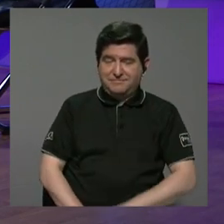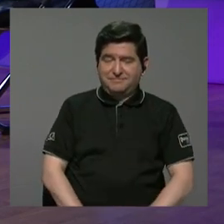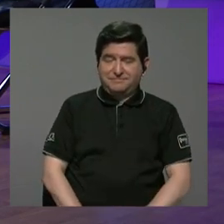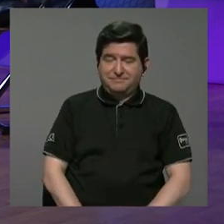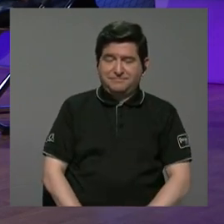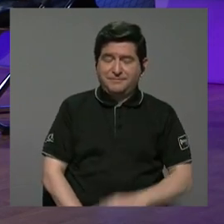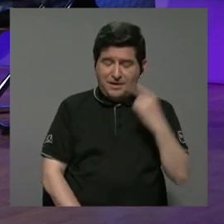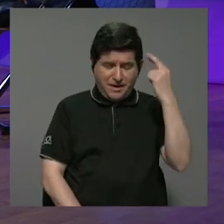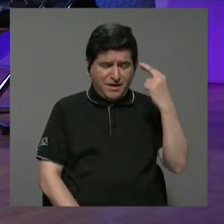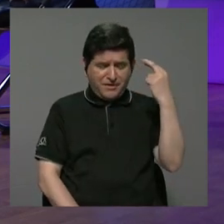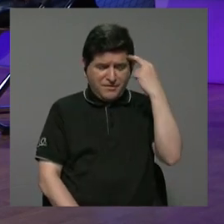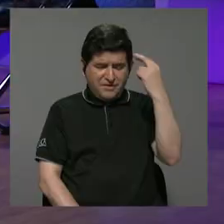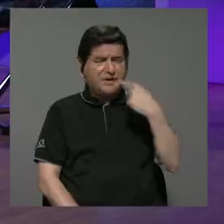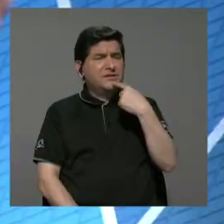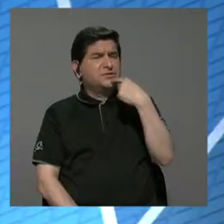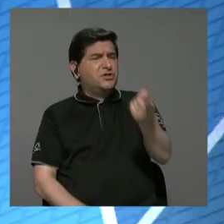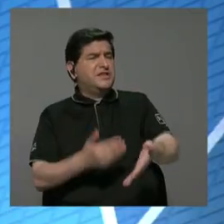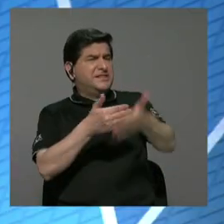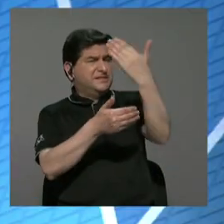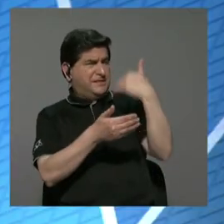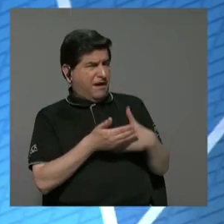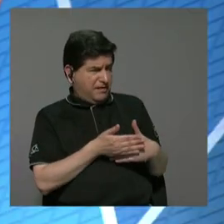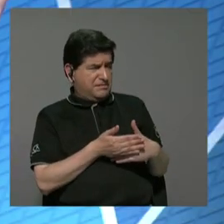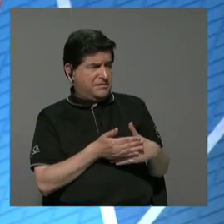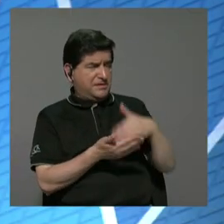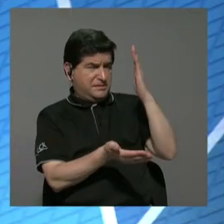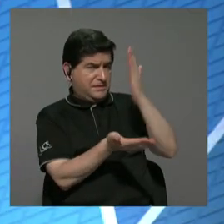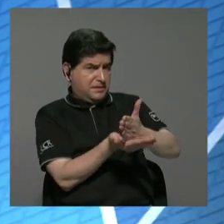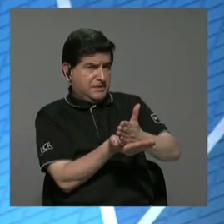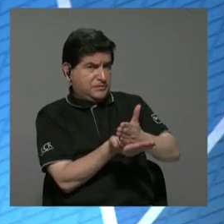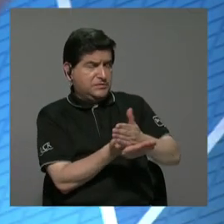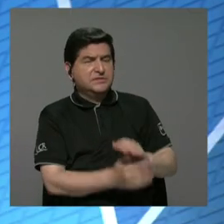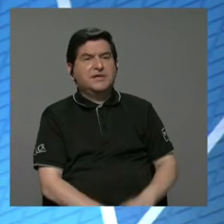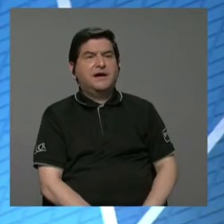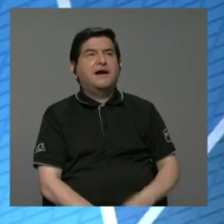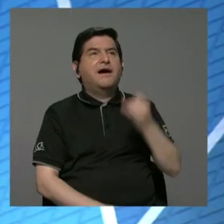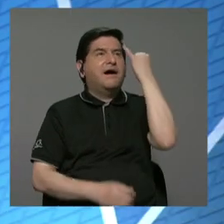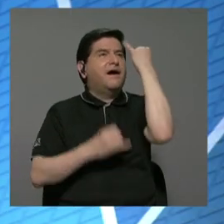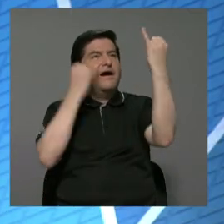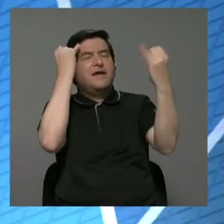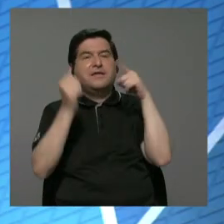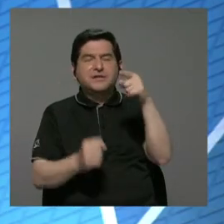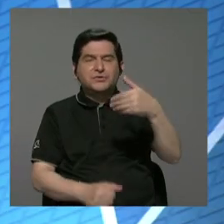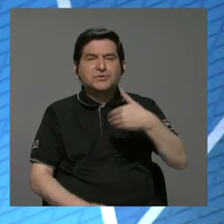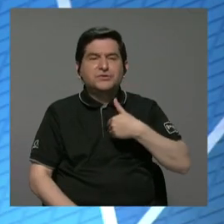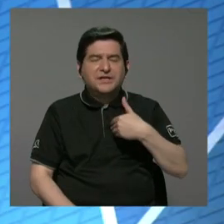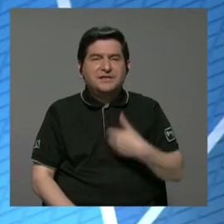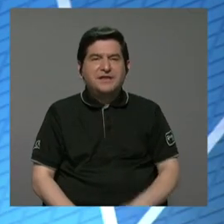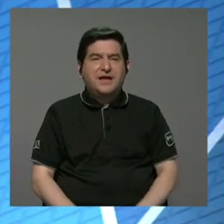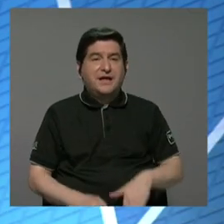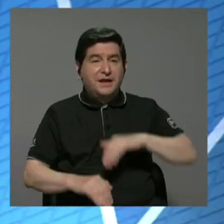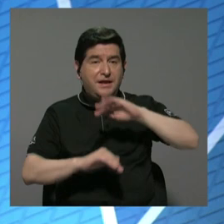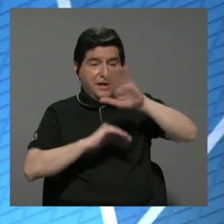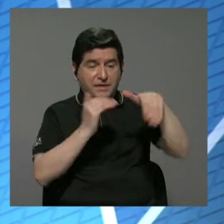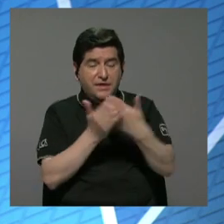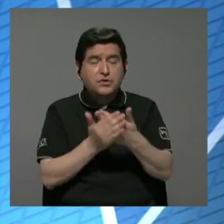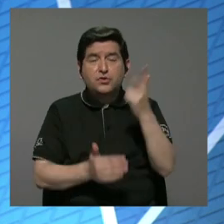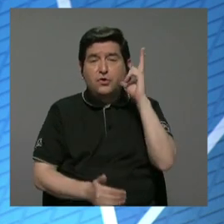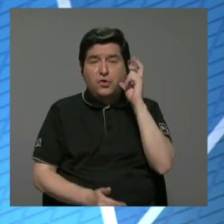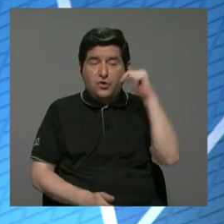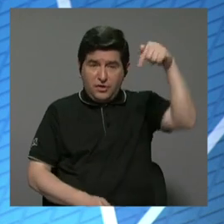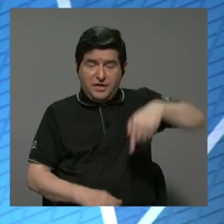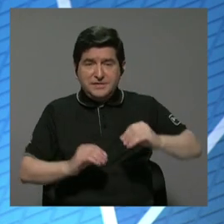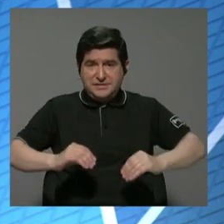La reflexión que te planteaba antes del pase era sobre las ideas que te quedaban ahí resonando de todo lo que hemos escuchado esta